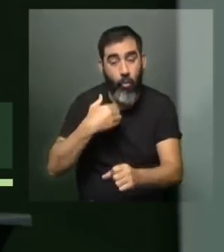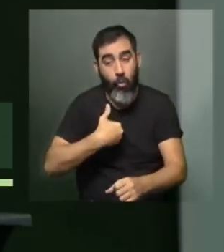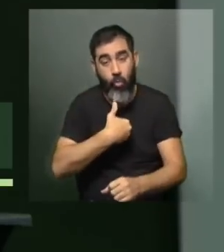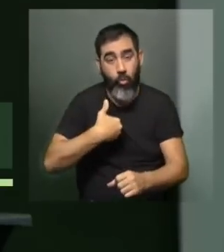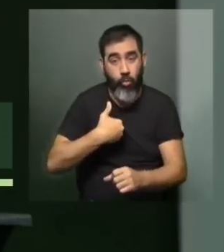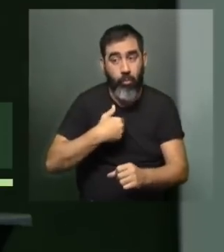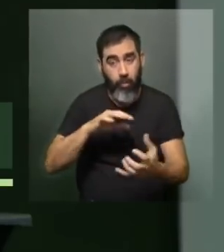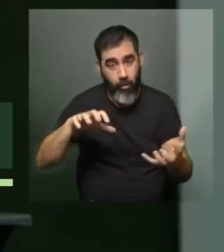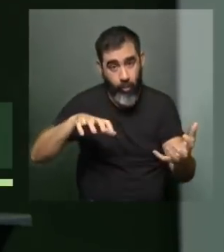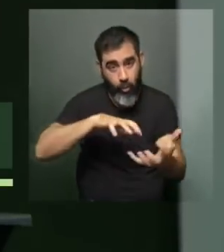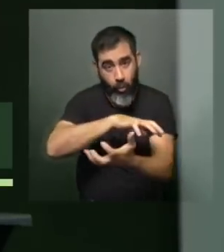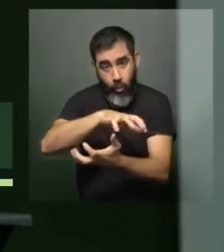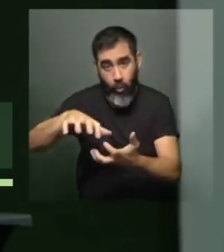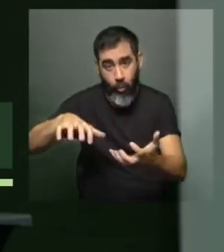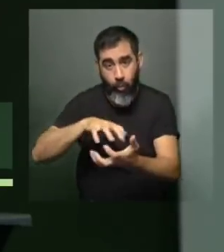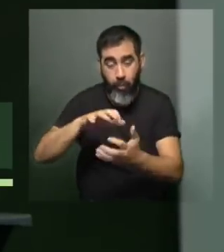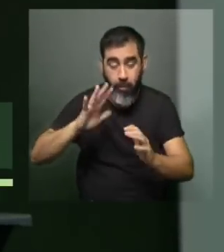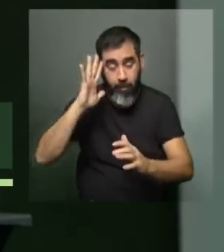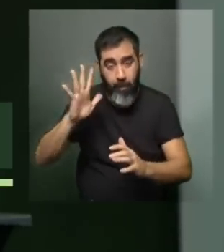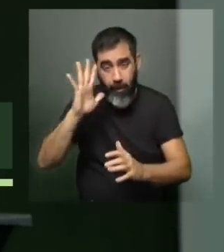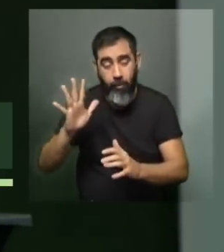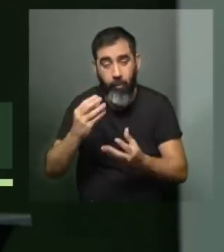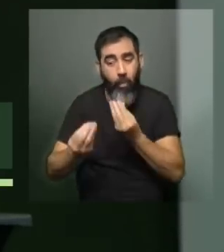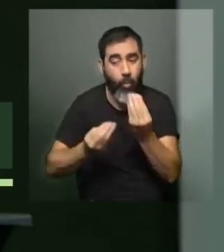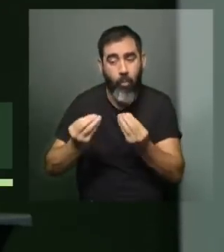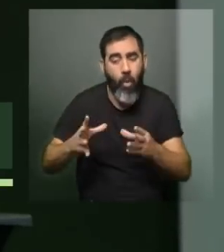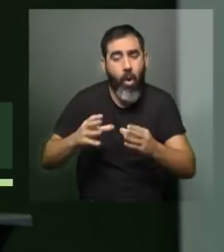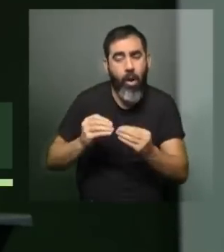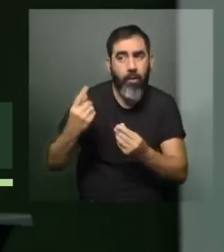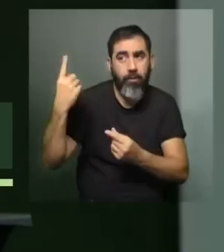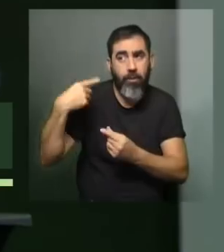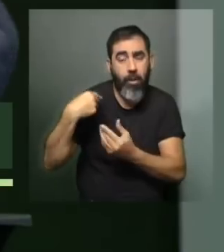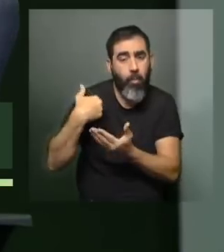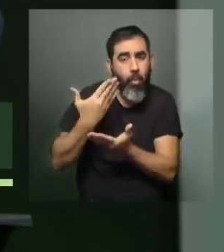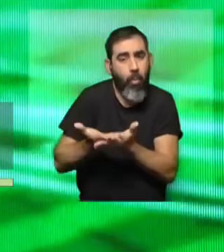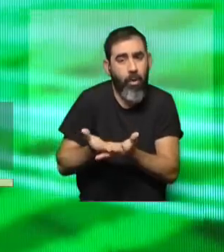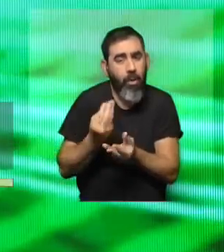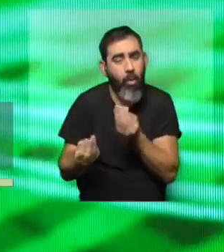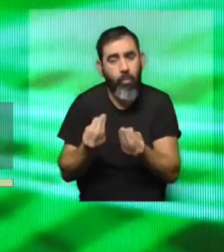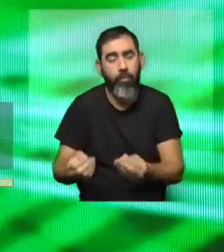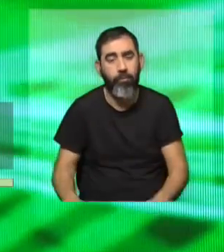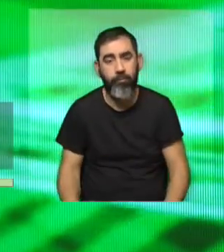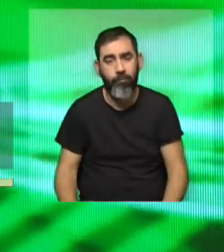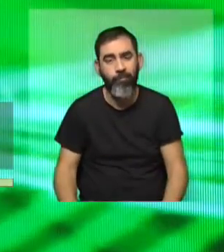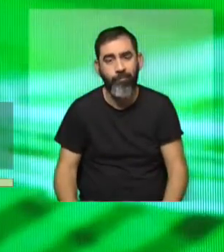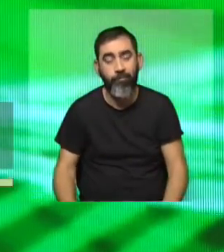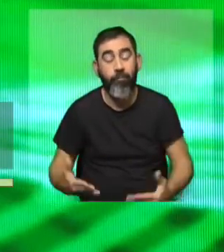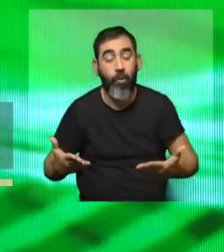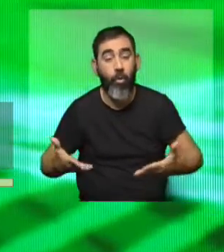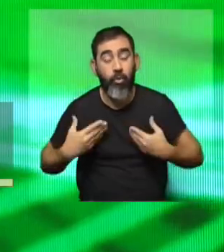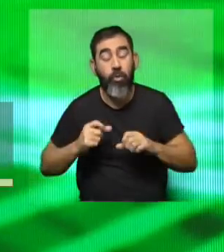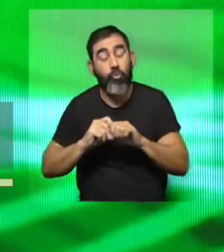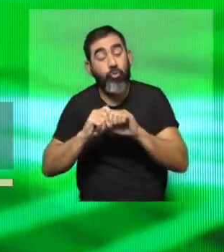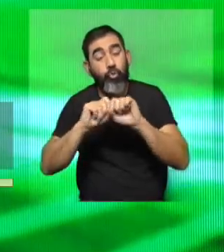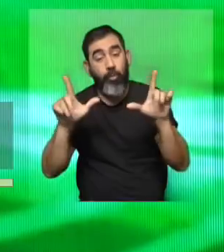que parece bastante compleja por lo menos para lo que los vemos de afuera pero cómo tomaste este ofrecimiento cómo fue eso bueno bien contento fue un poco